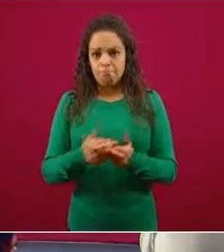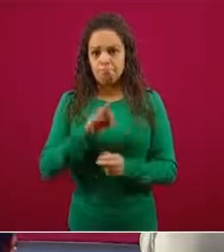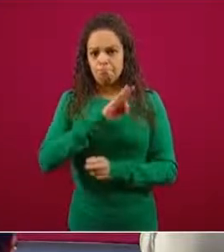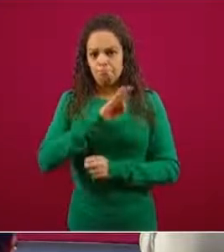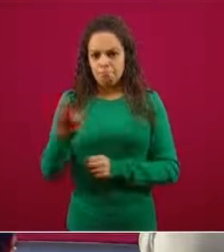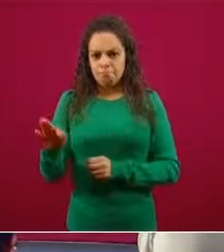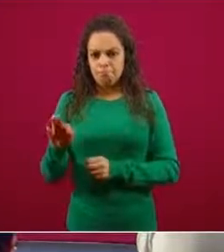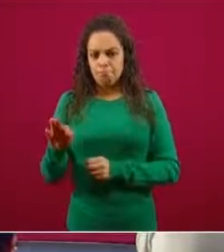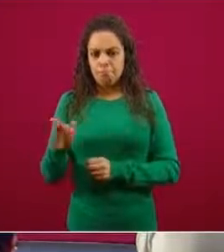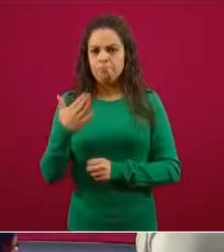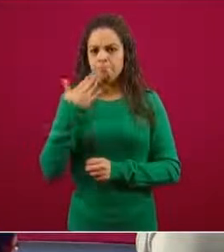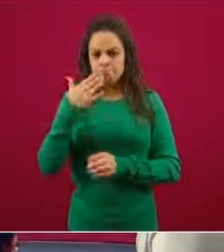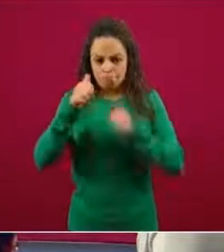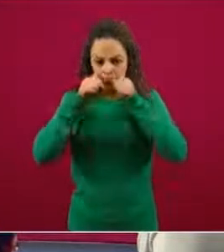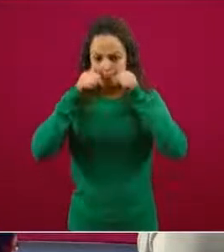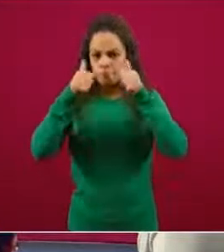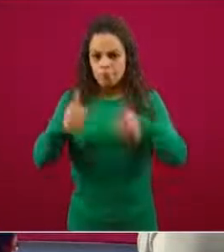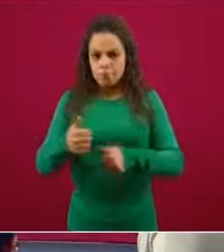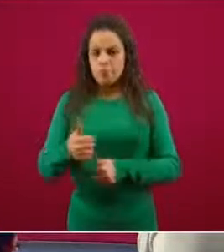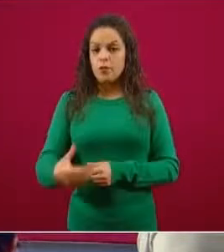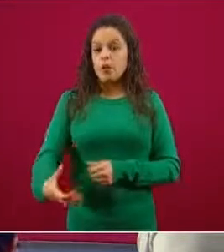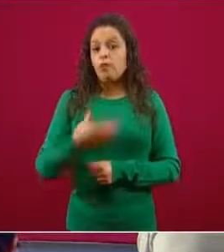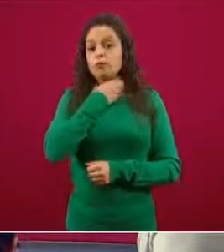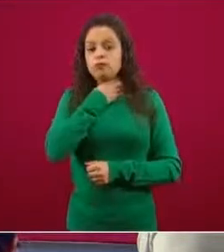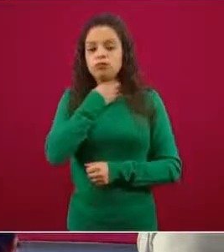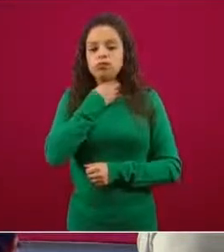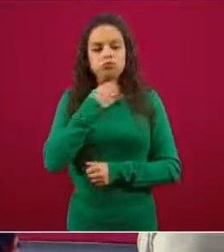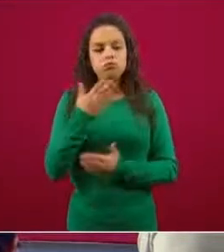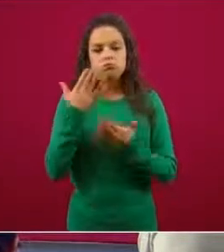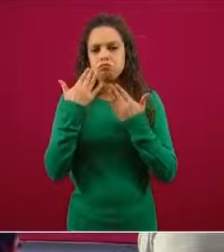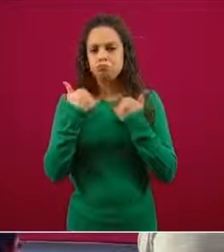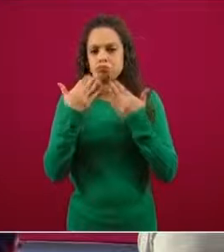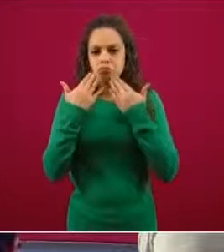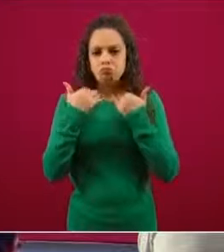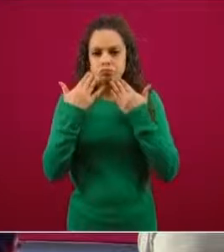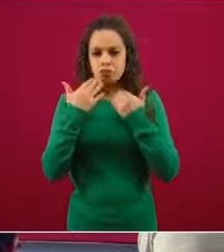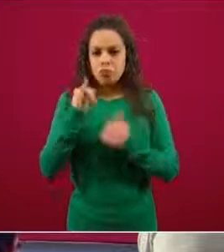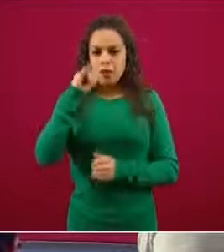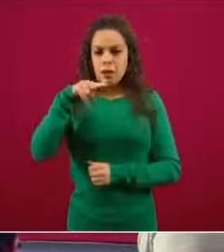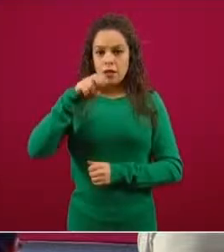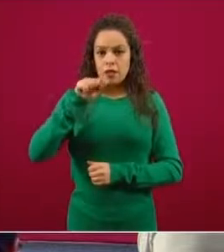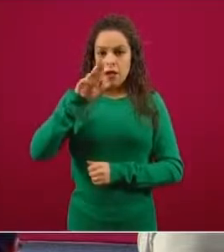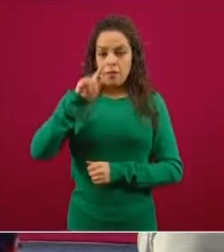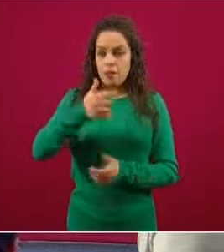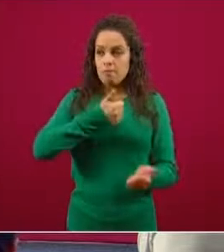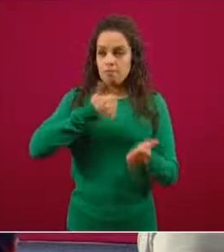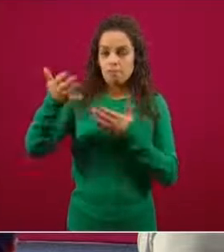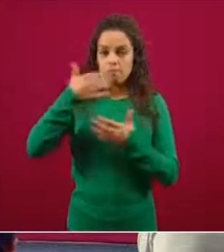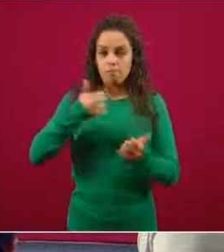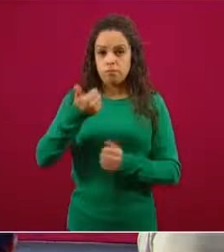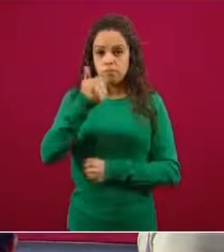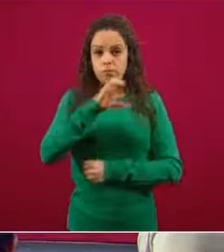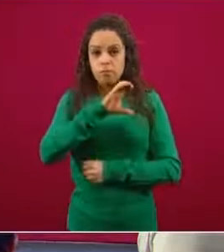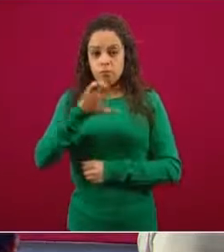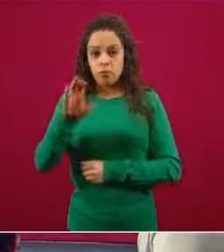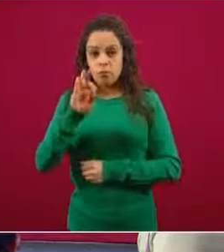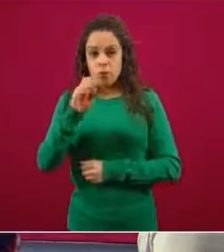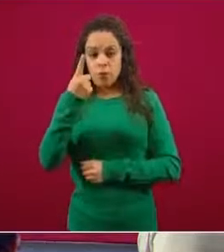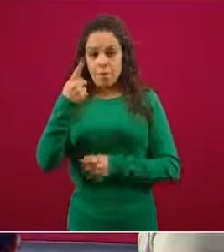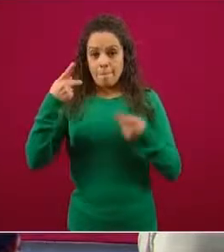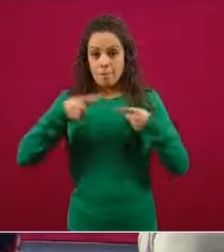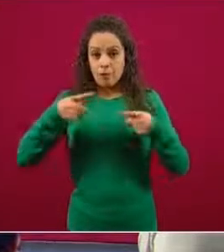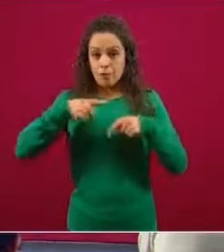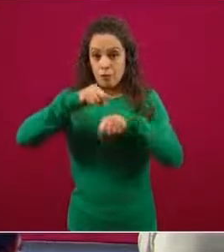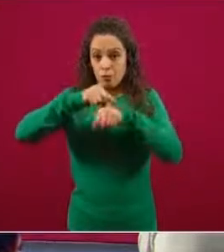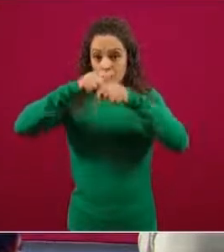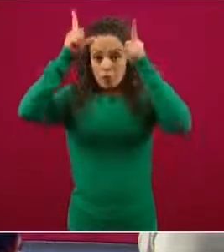es decir, no están saturados. El Instituto de Salud para el Bienestar envió 641 miembros del personal. Todos estos